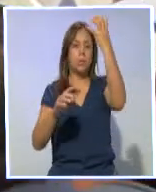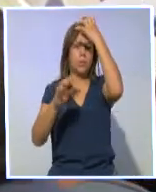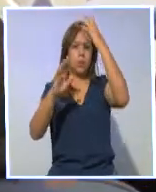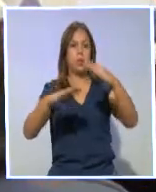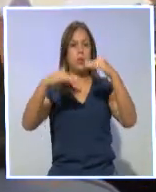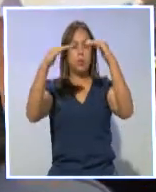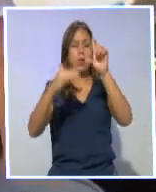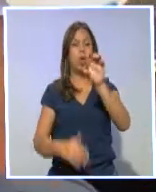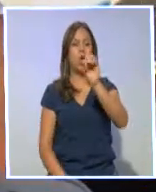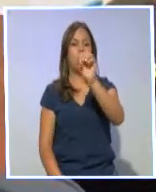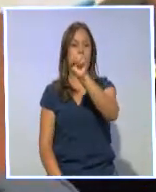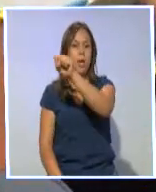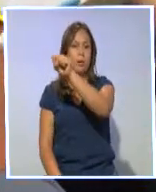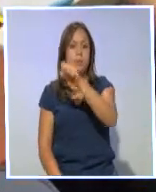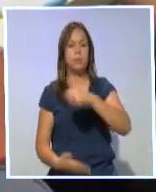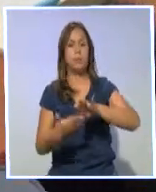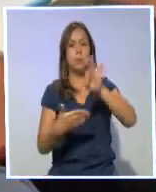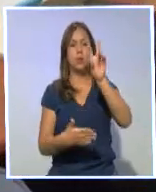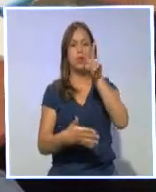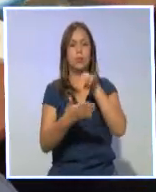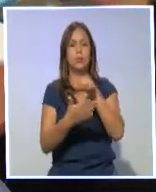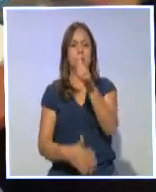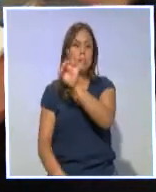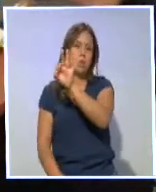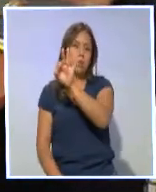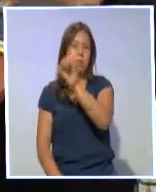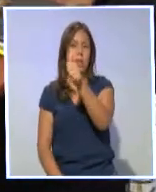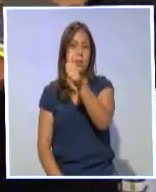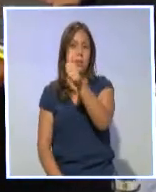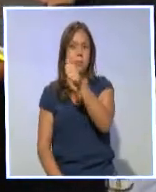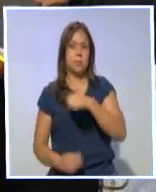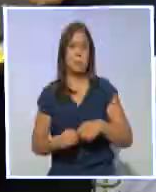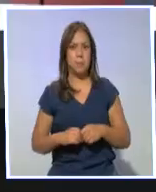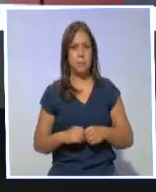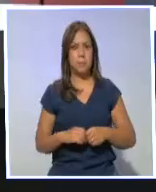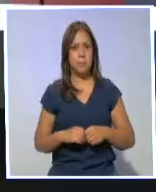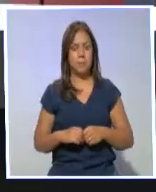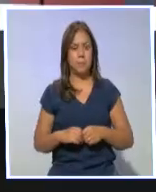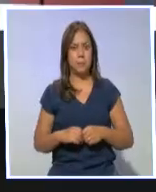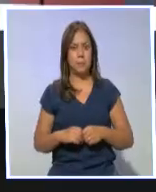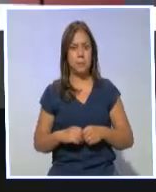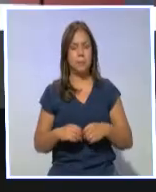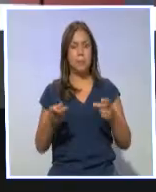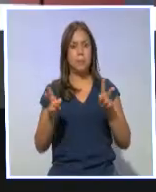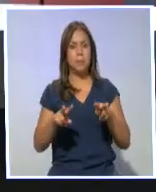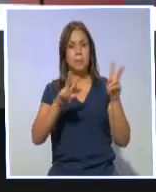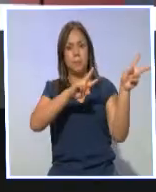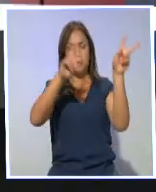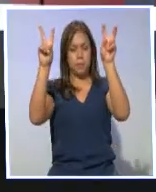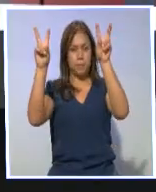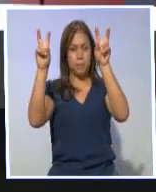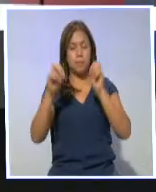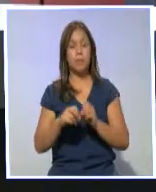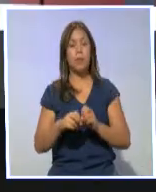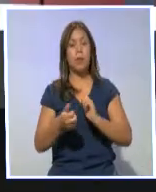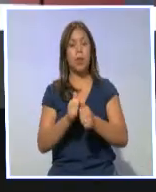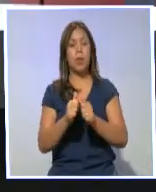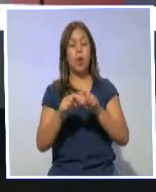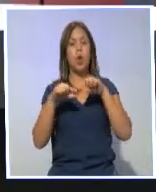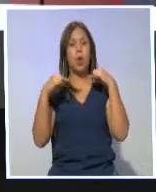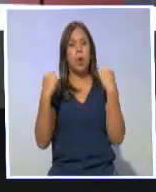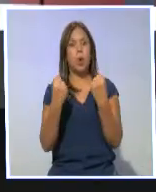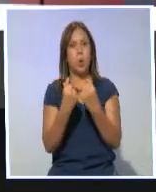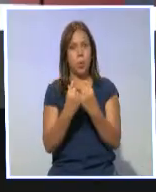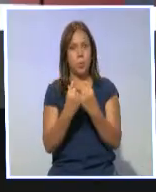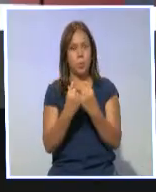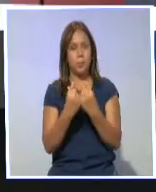Superior, LOES, aprobada en el año 2010. Karel Sack, TVL Noticias. En otro orden de la información, el Grupo Parlamentario